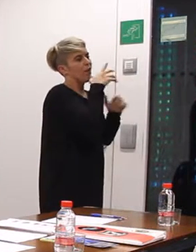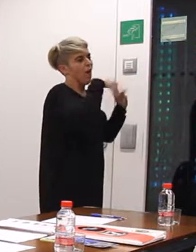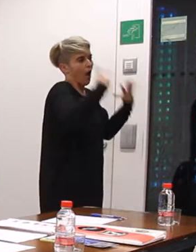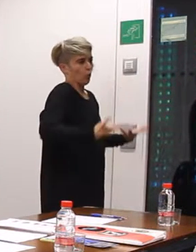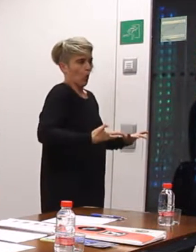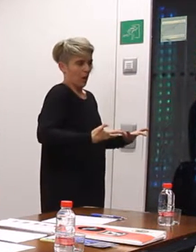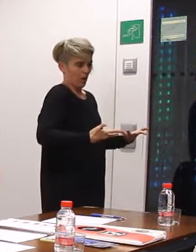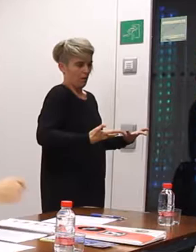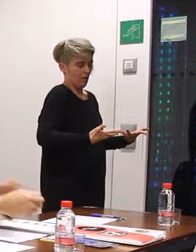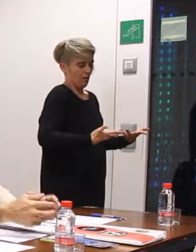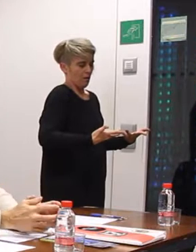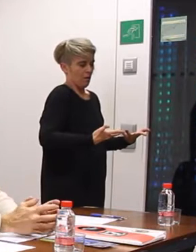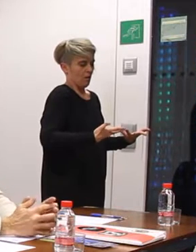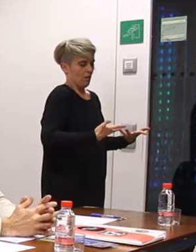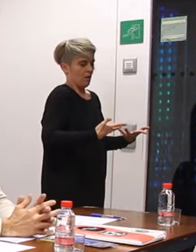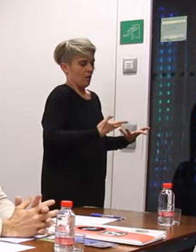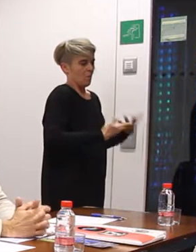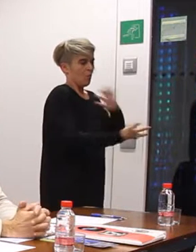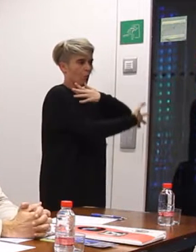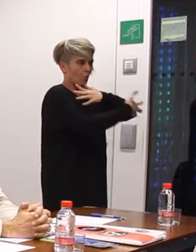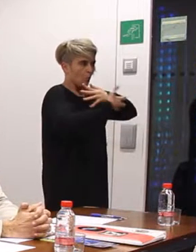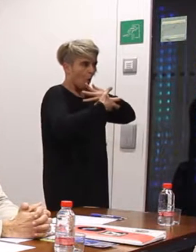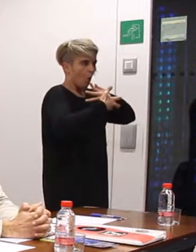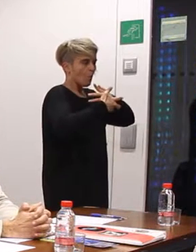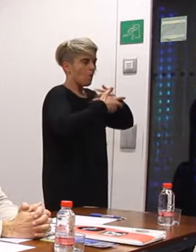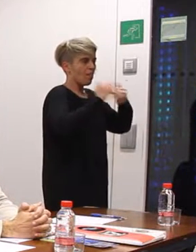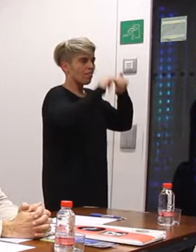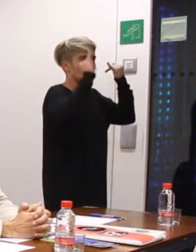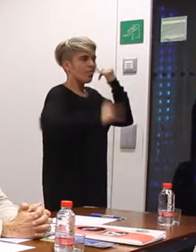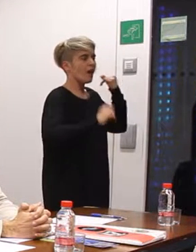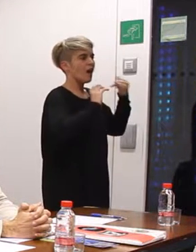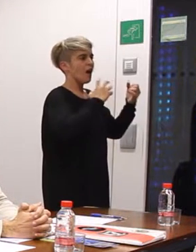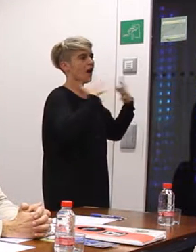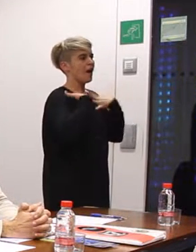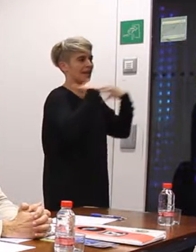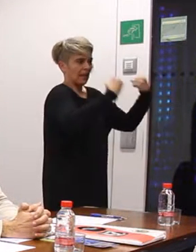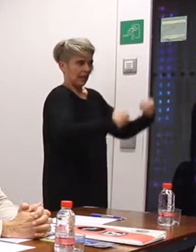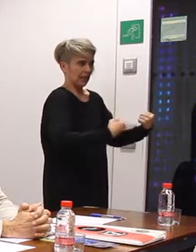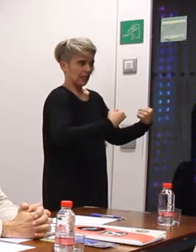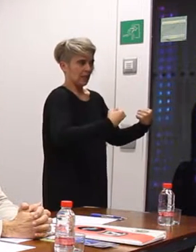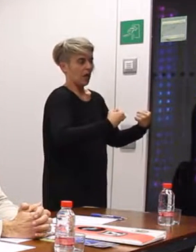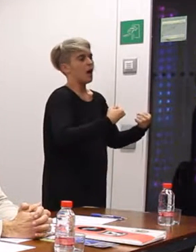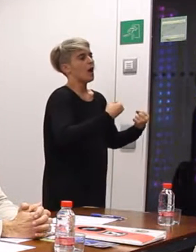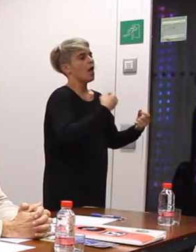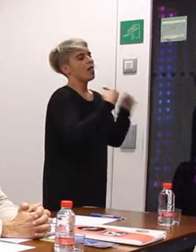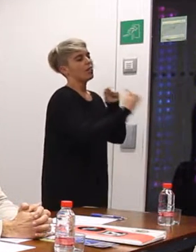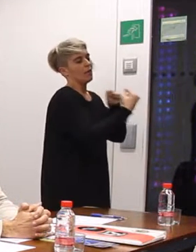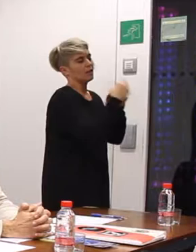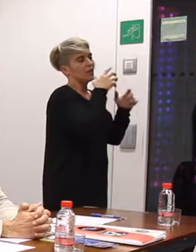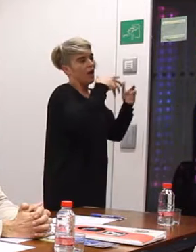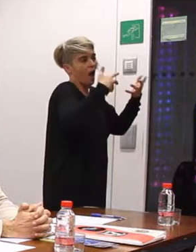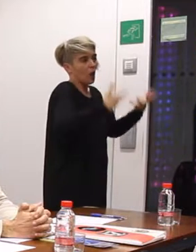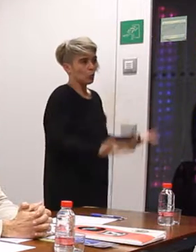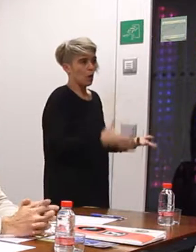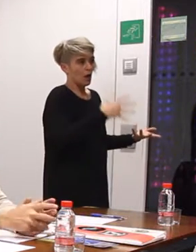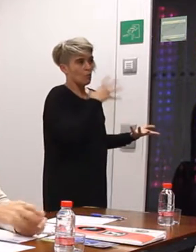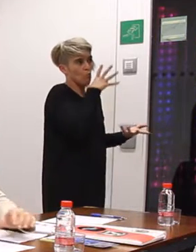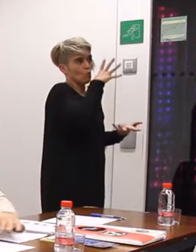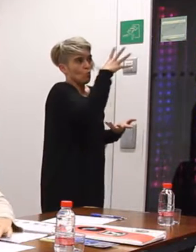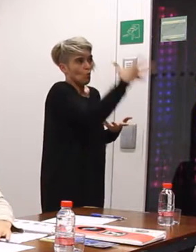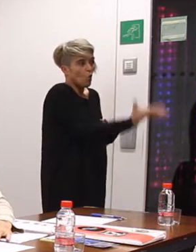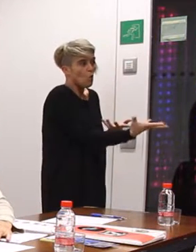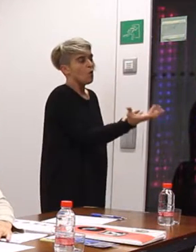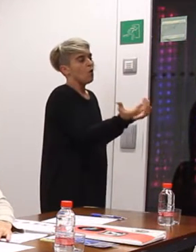un debate sobre pobreza energética. Es un debate, digo, de máxima actualidad, pues por los acuerdos que se